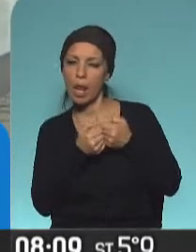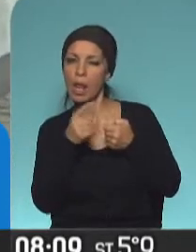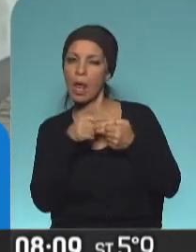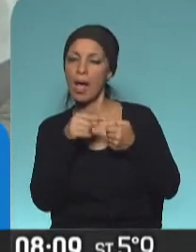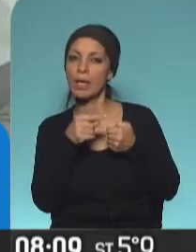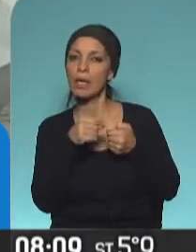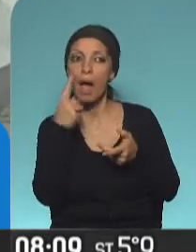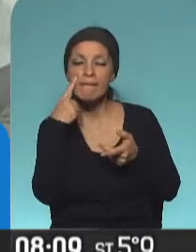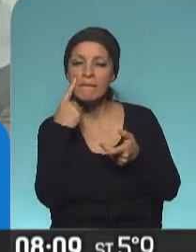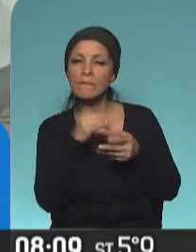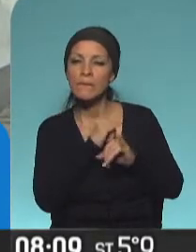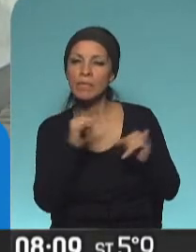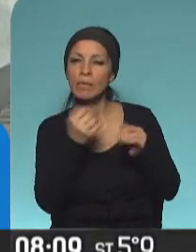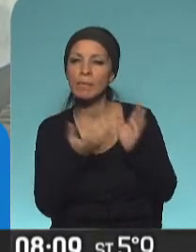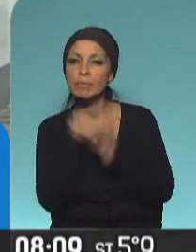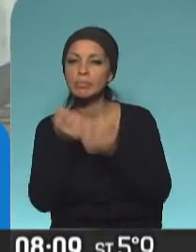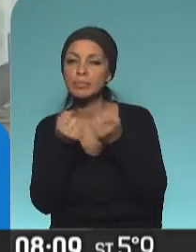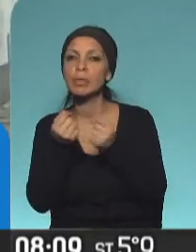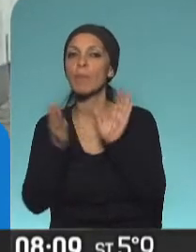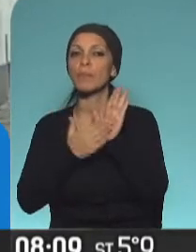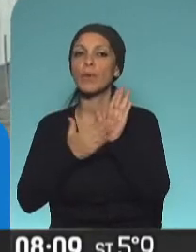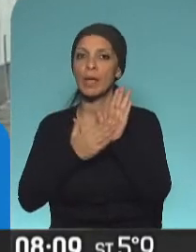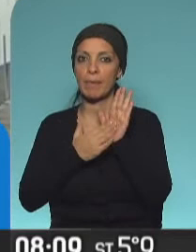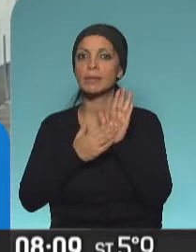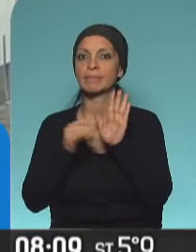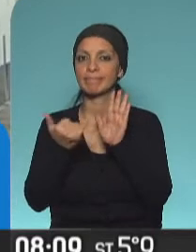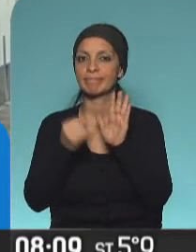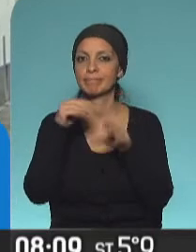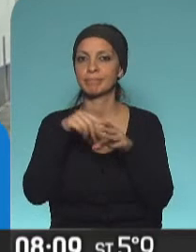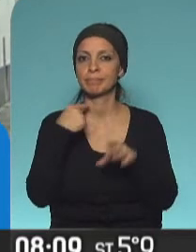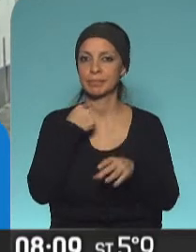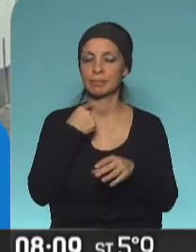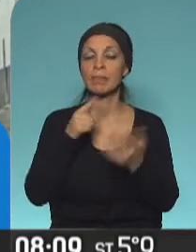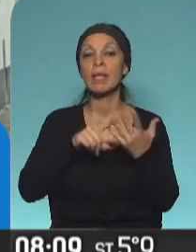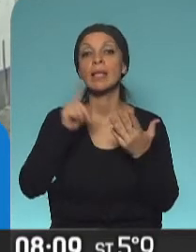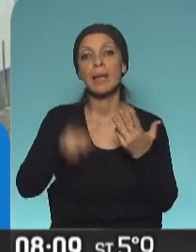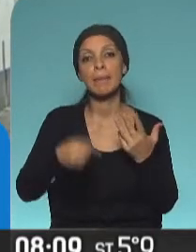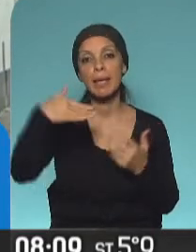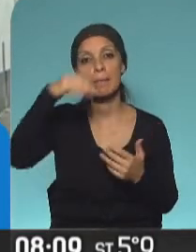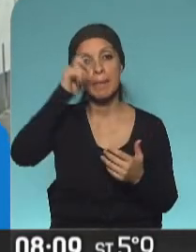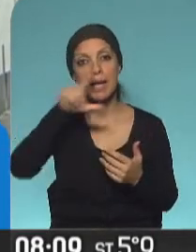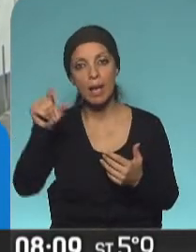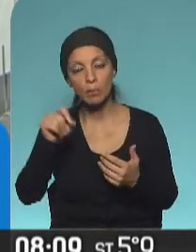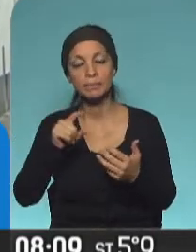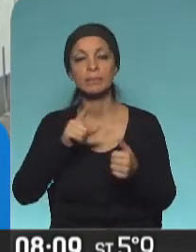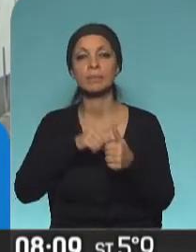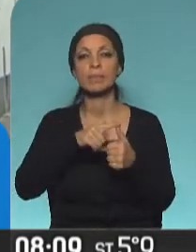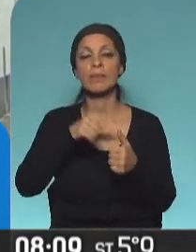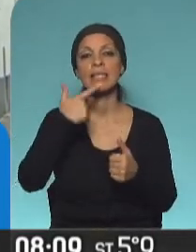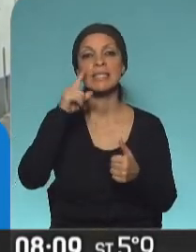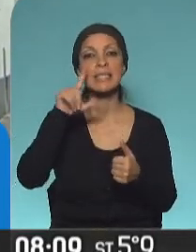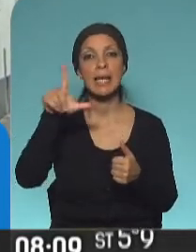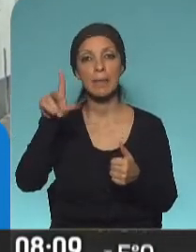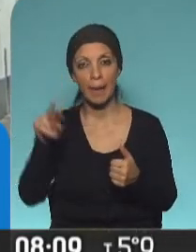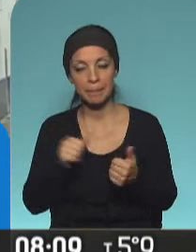recuperación de parte de todas las pruebas la mayoría de las mismas también facundo en velo mercedes silva emilio mata